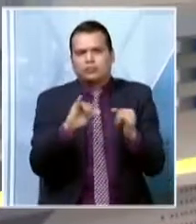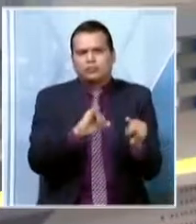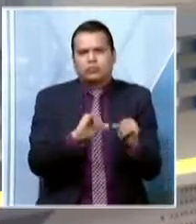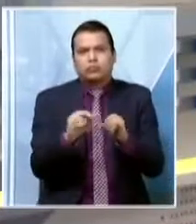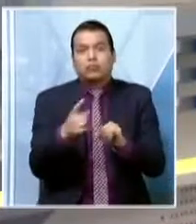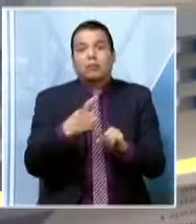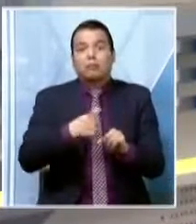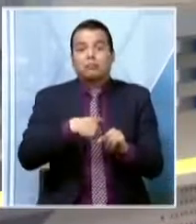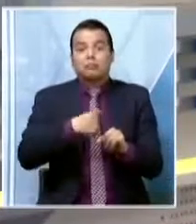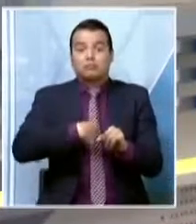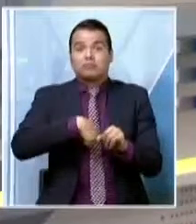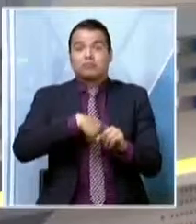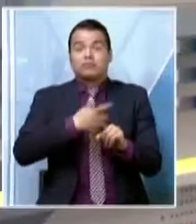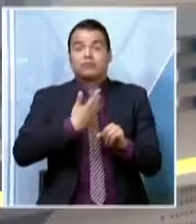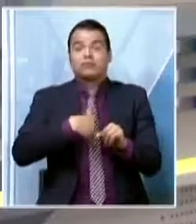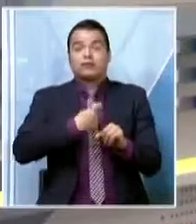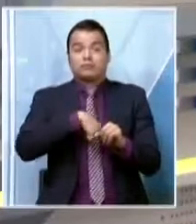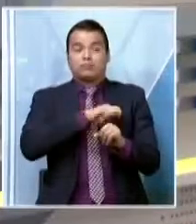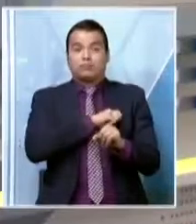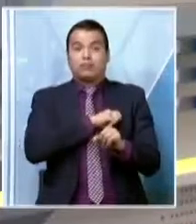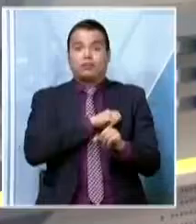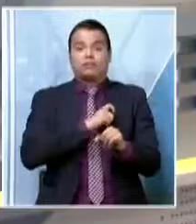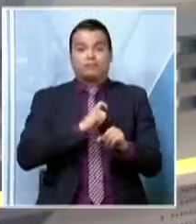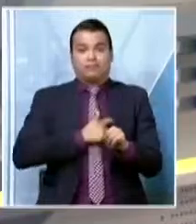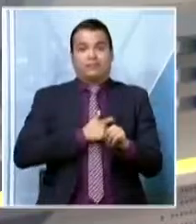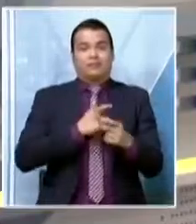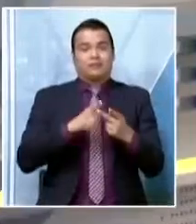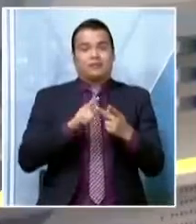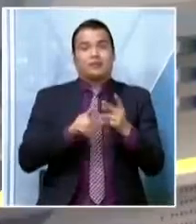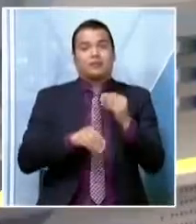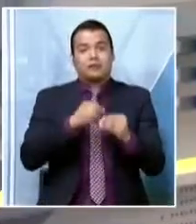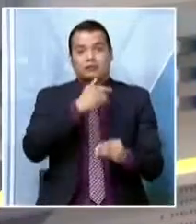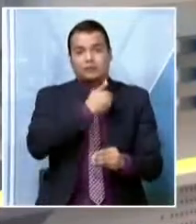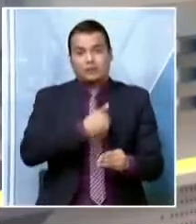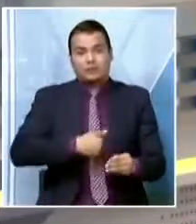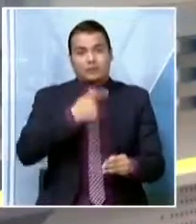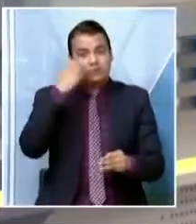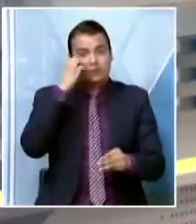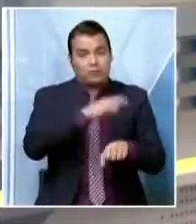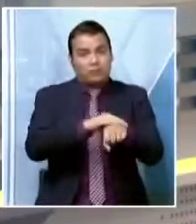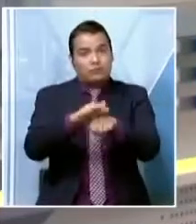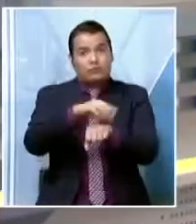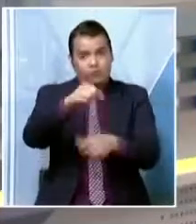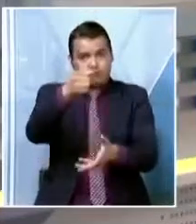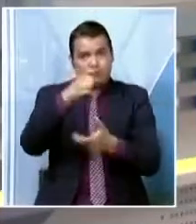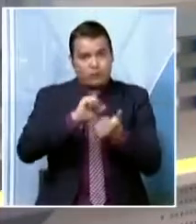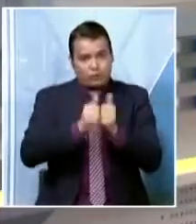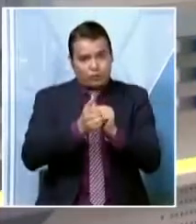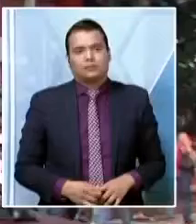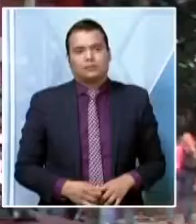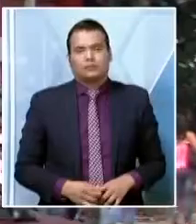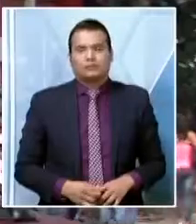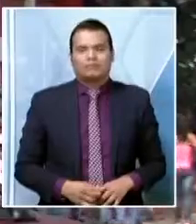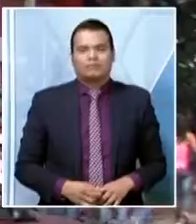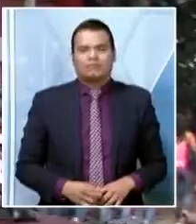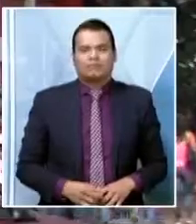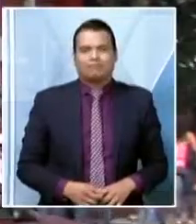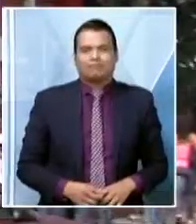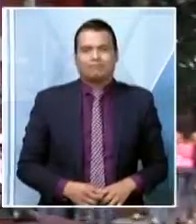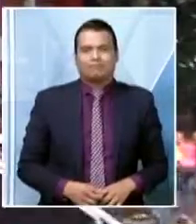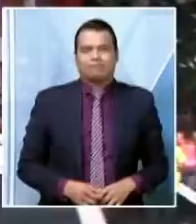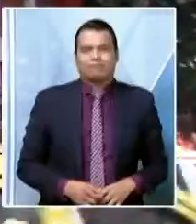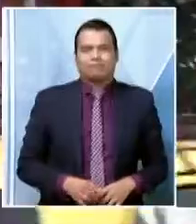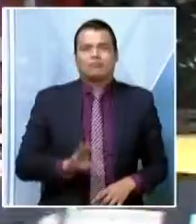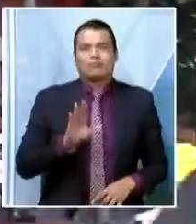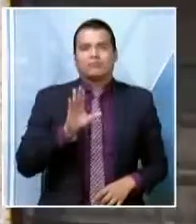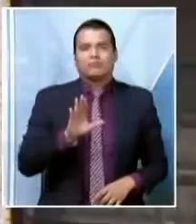Burgos. Y atención que el presidente autorizó a gobernadores y alcaldes a conseguir platica para el deporte. La nueva ley faculta a